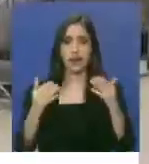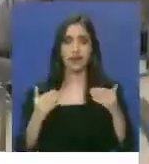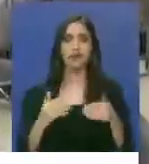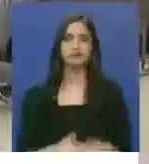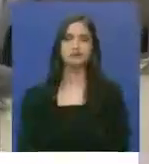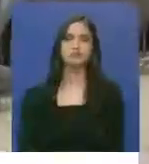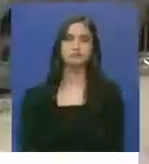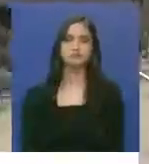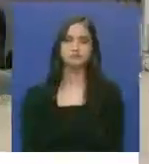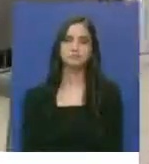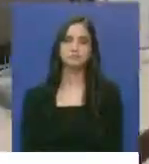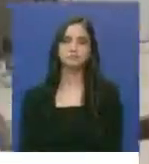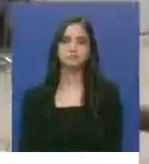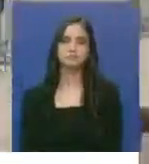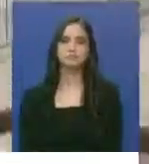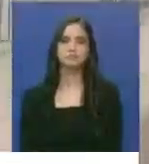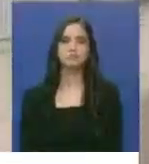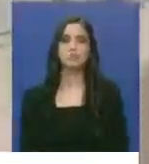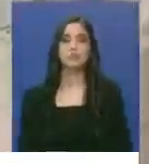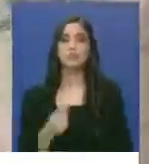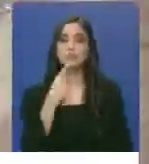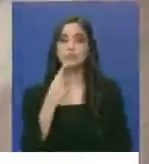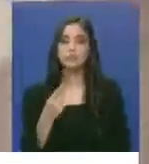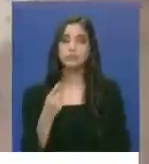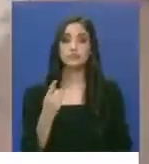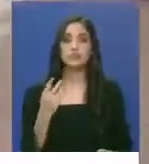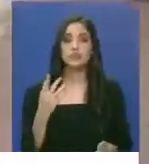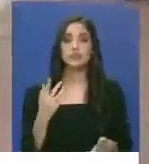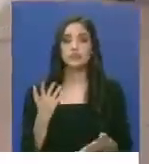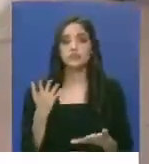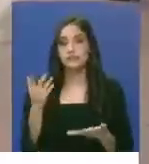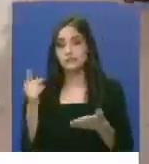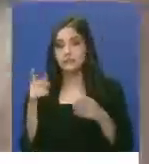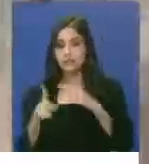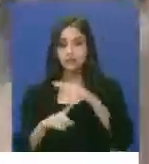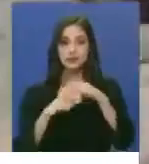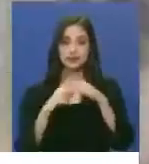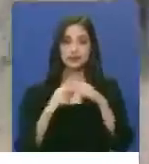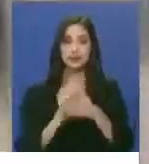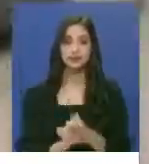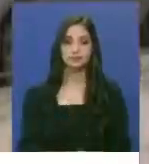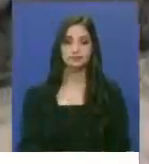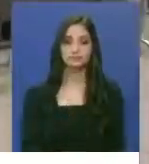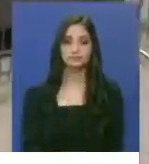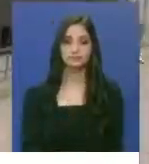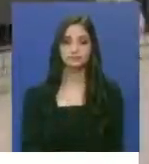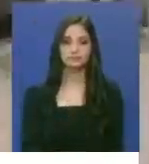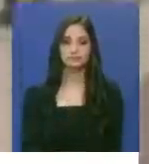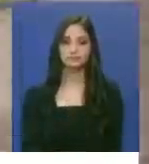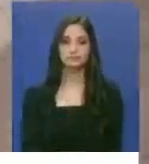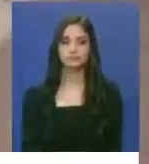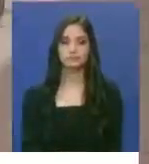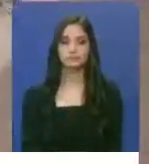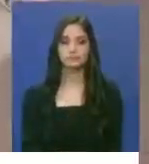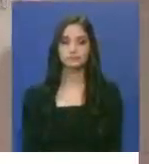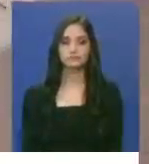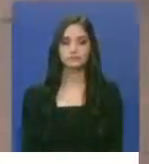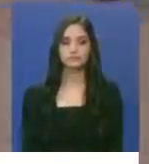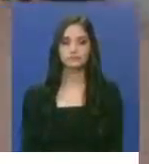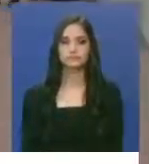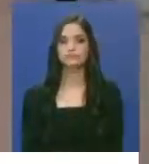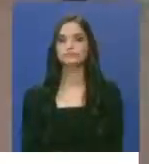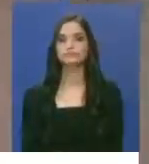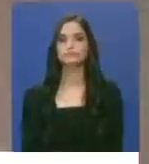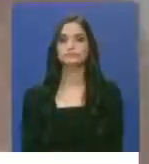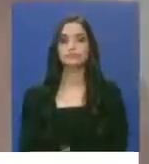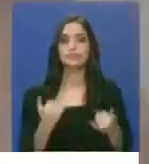las barras de hierro y dice que suban y que entren. Es lo que están diciendo en este momento. Cuidado, cuidado. En este momento sigue la situación. Prácticamente tenemos